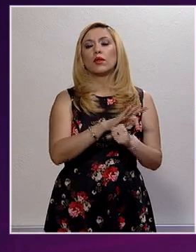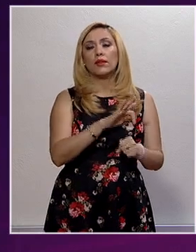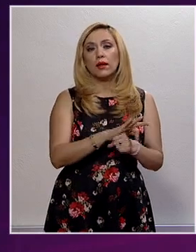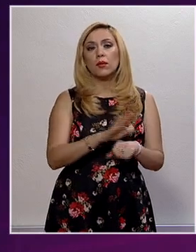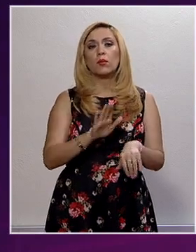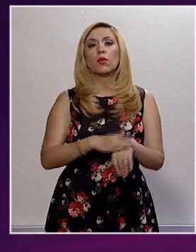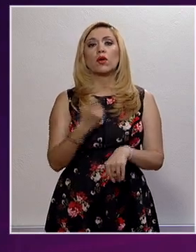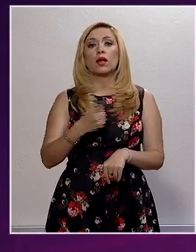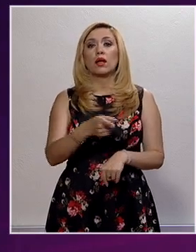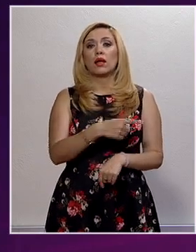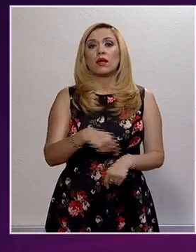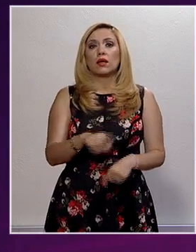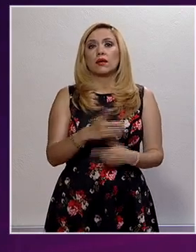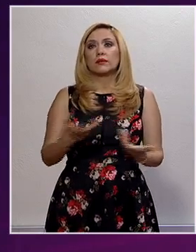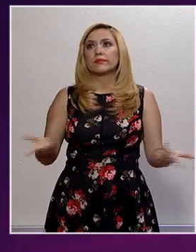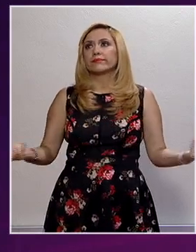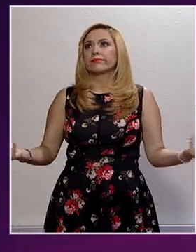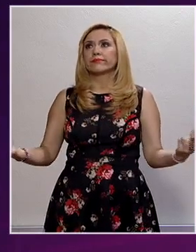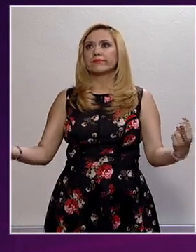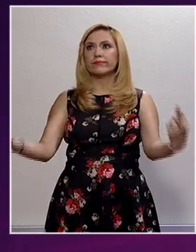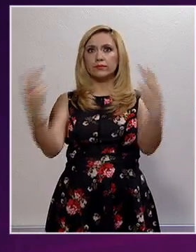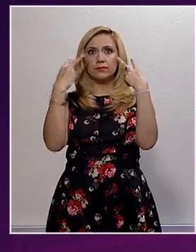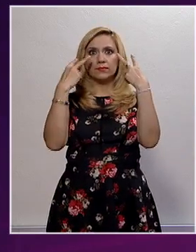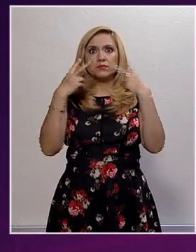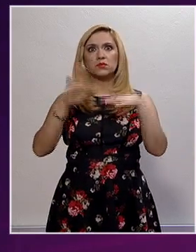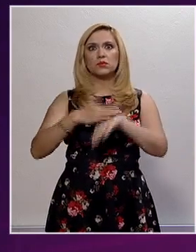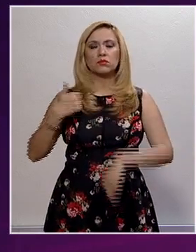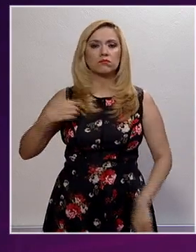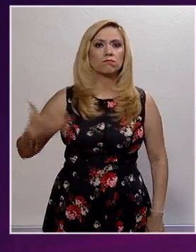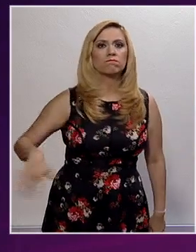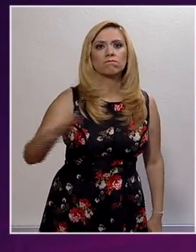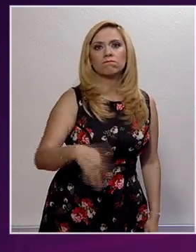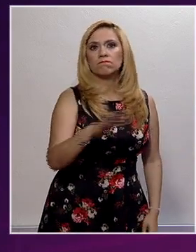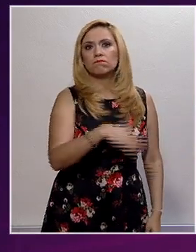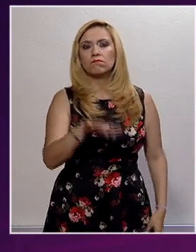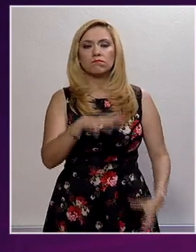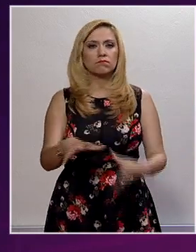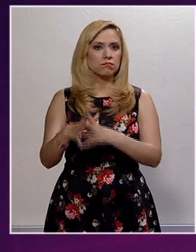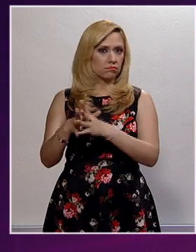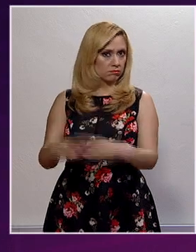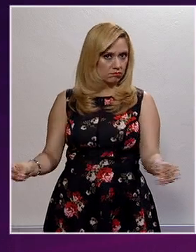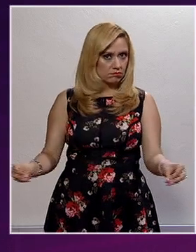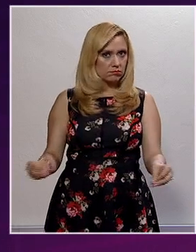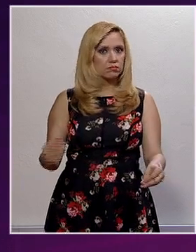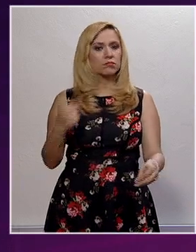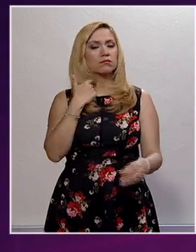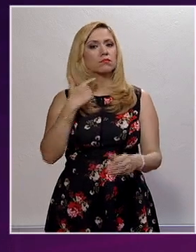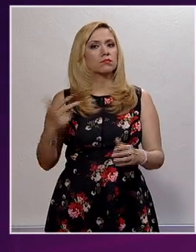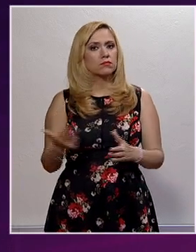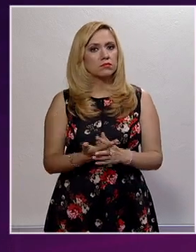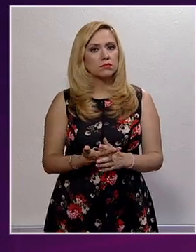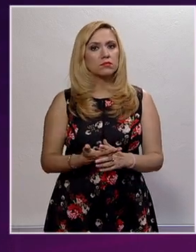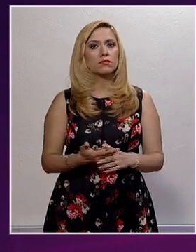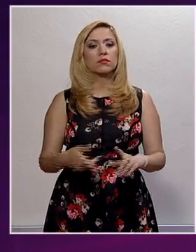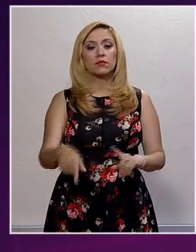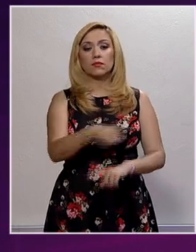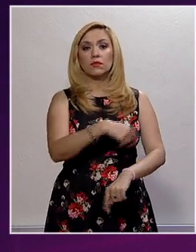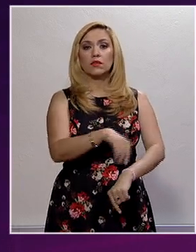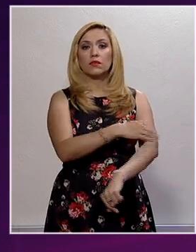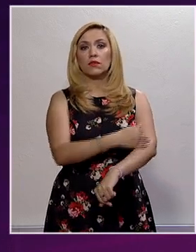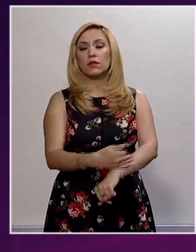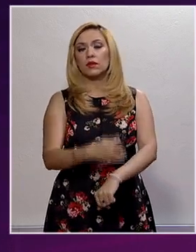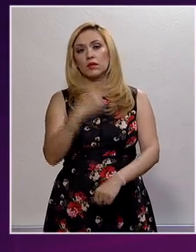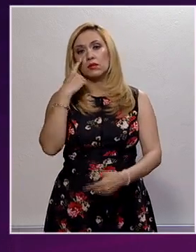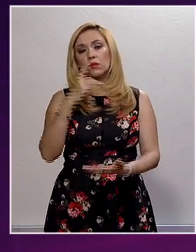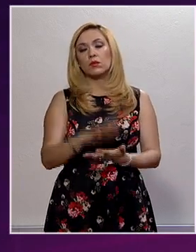están expuestos, ¿no? Están en este contexto que da pie a desapariciones y asesinatos. Y ellos